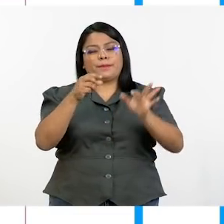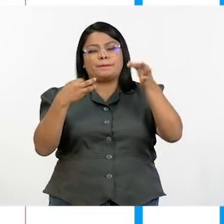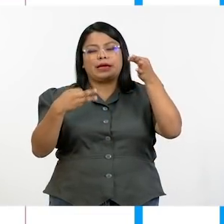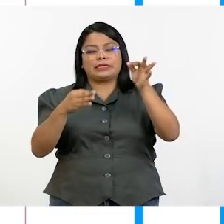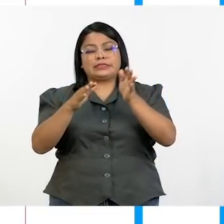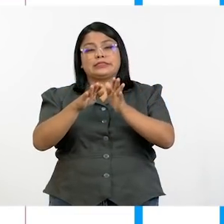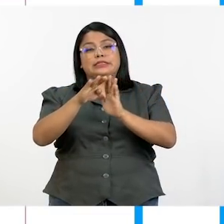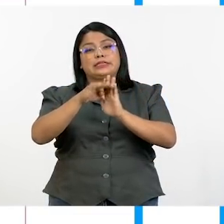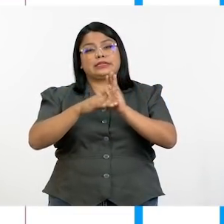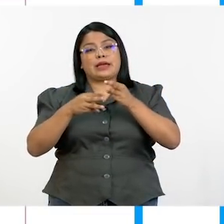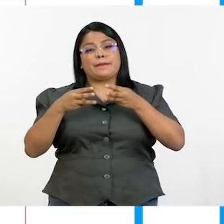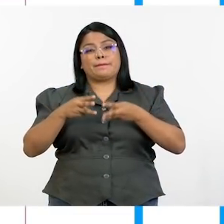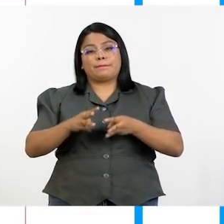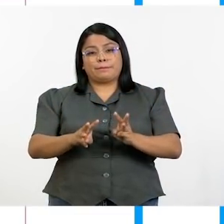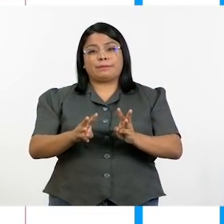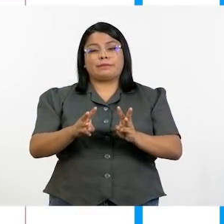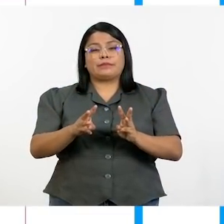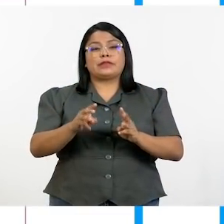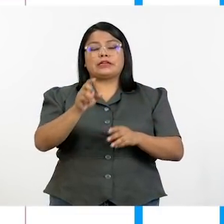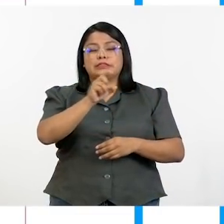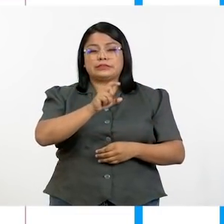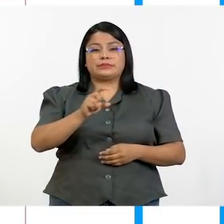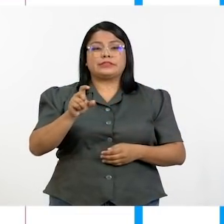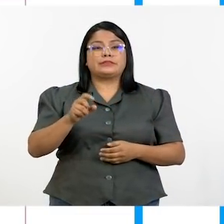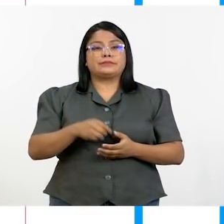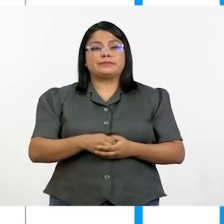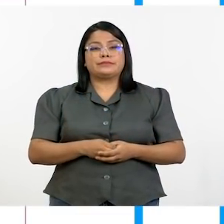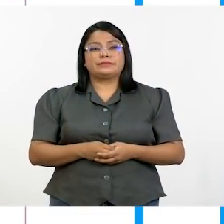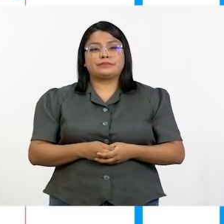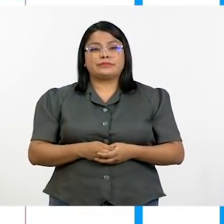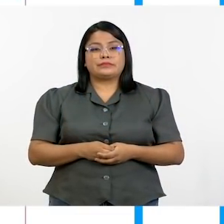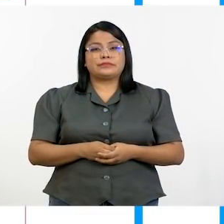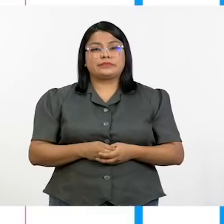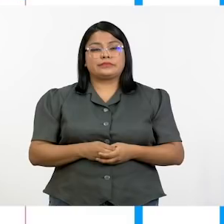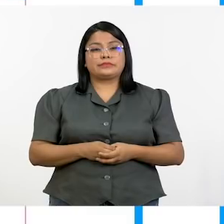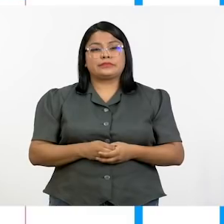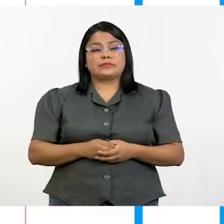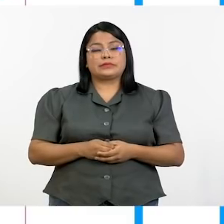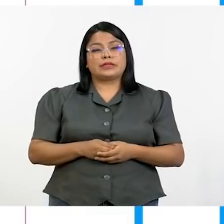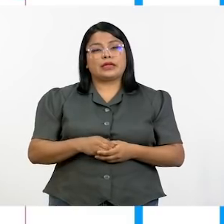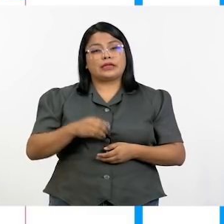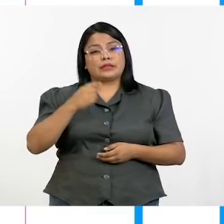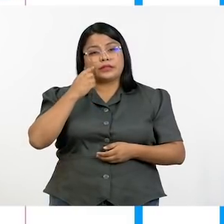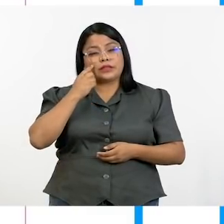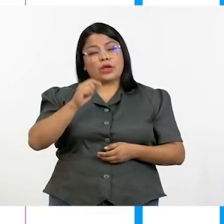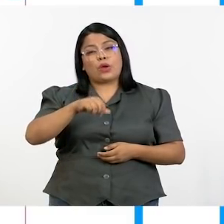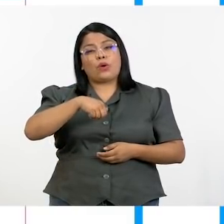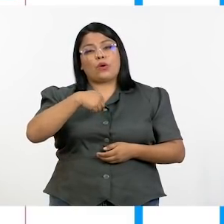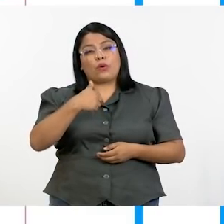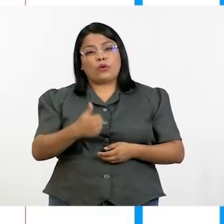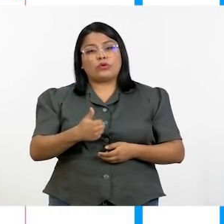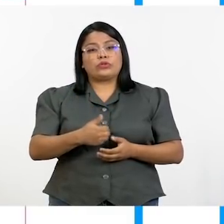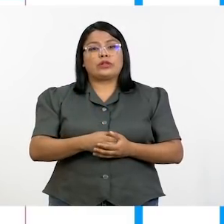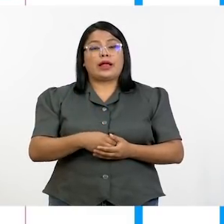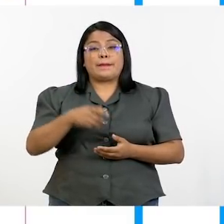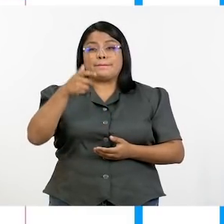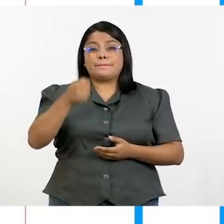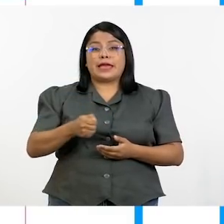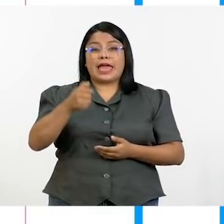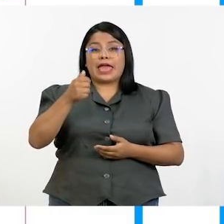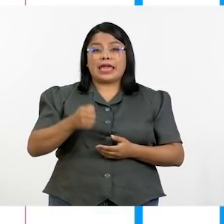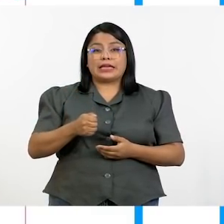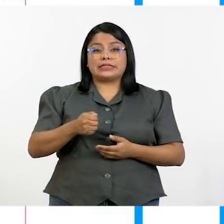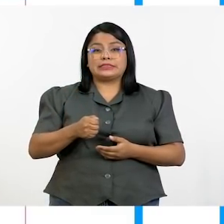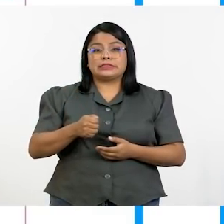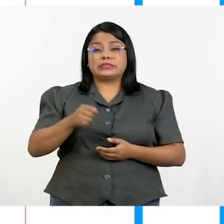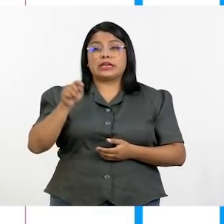páginas de la guía metodológica que corresponden a cada semana. Y la quinta columna corresponde al mes.